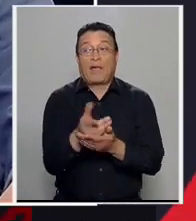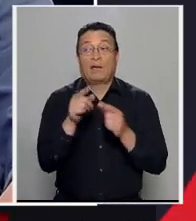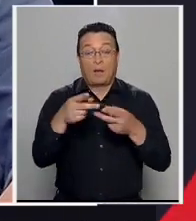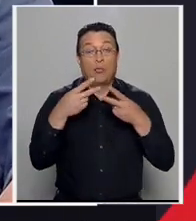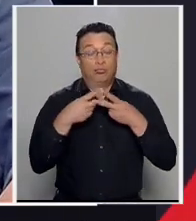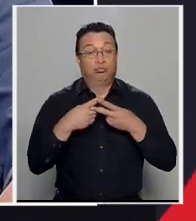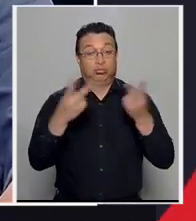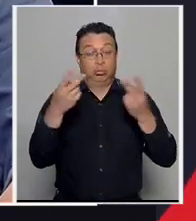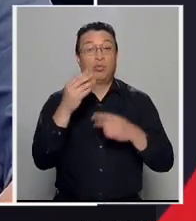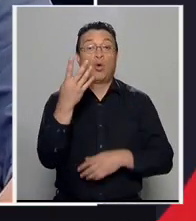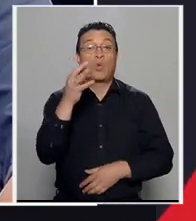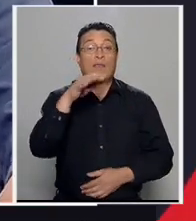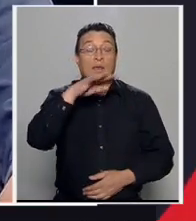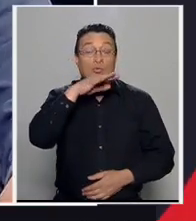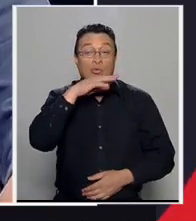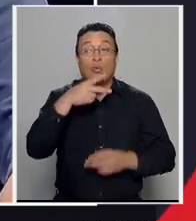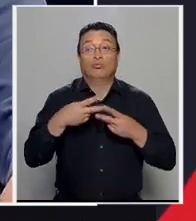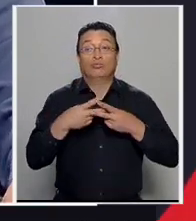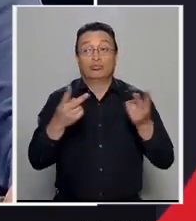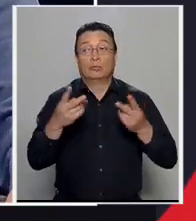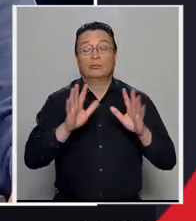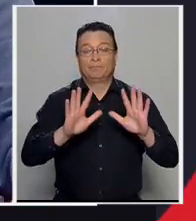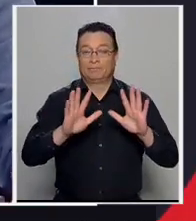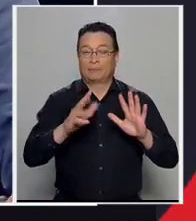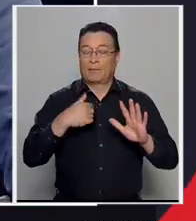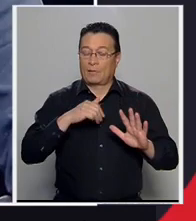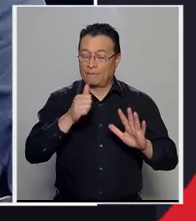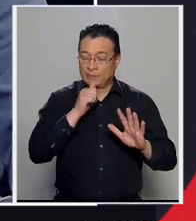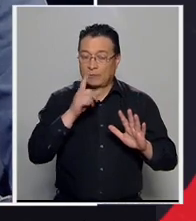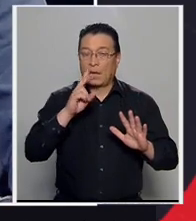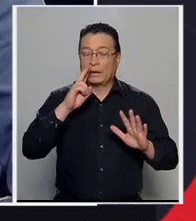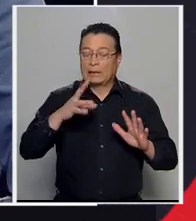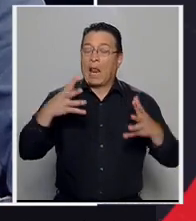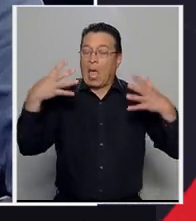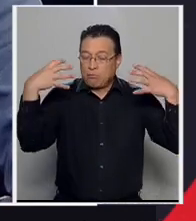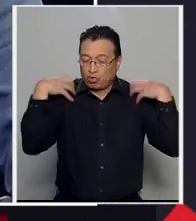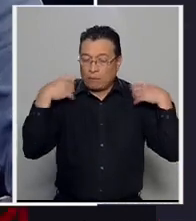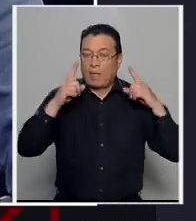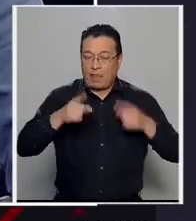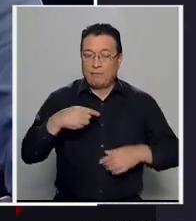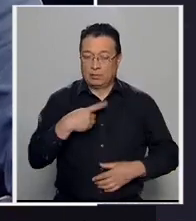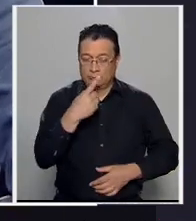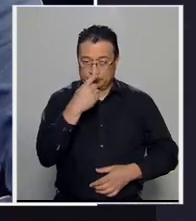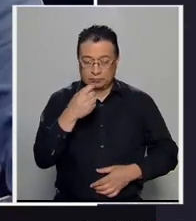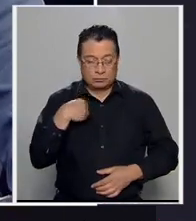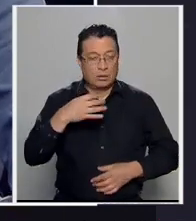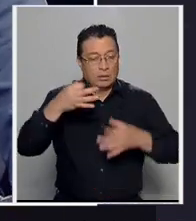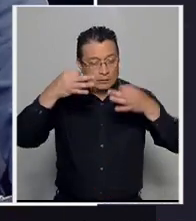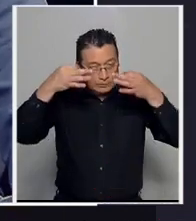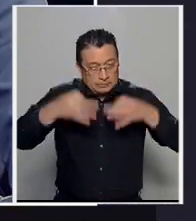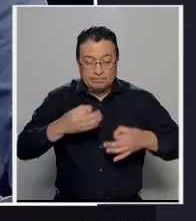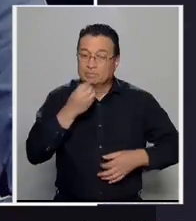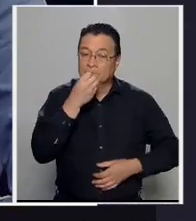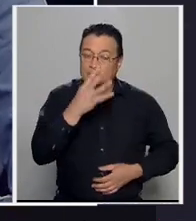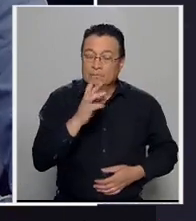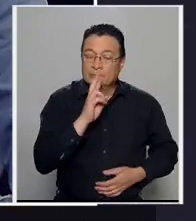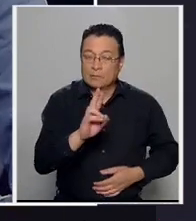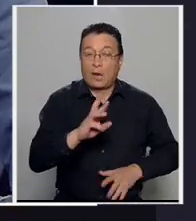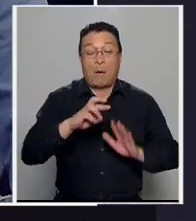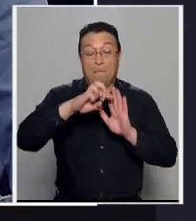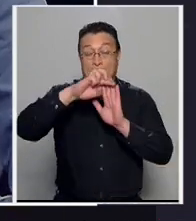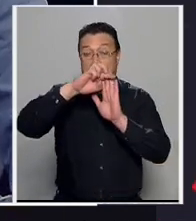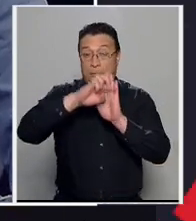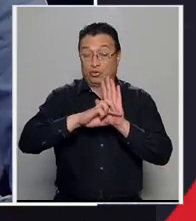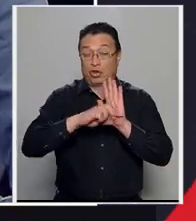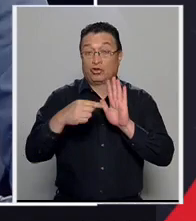cadena nacional hace 40 minutos. Creo que sería irresponsable de mi parte dar una respuesta definitiva a un proyecto